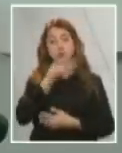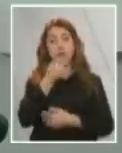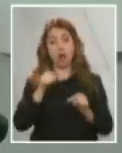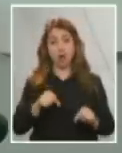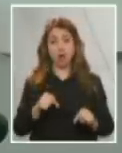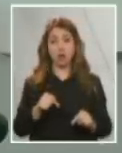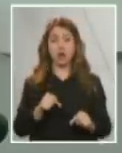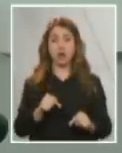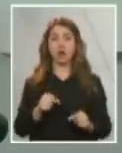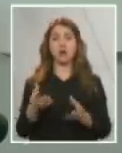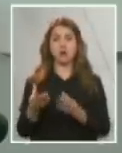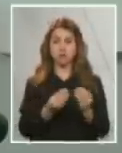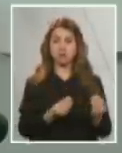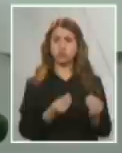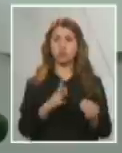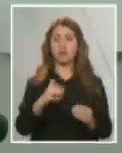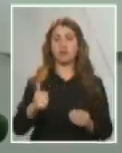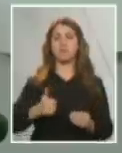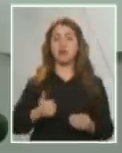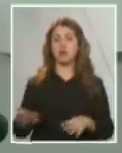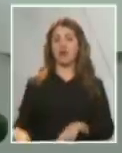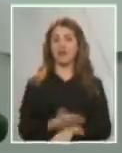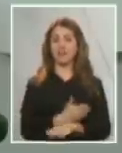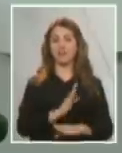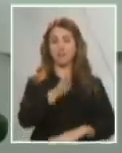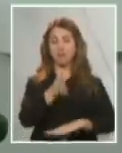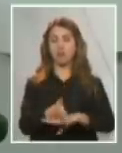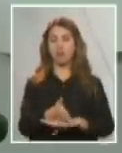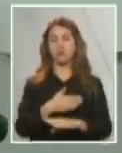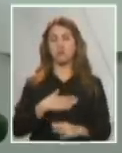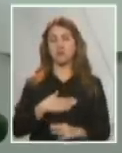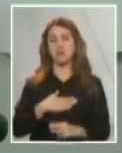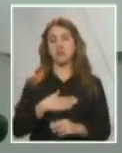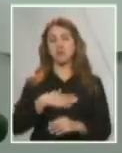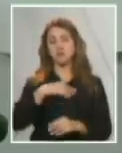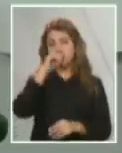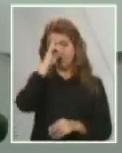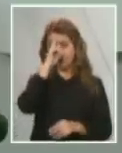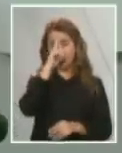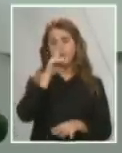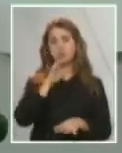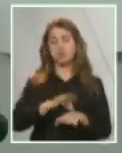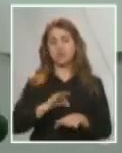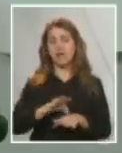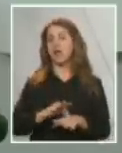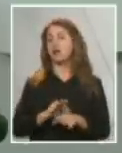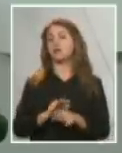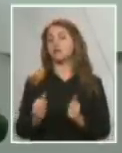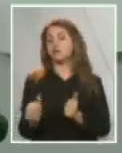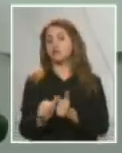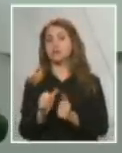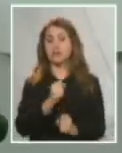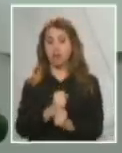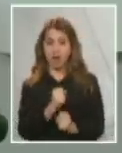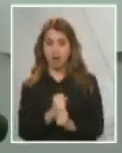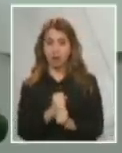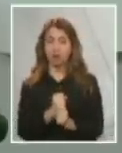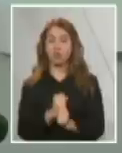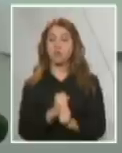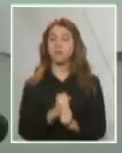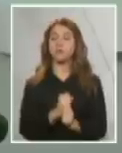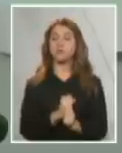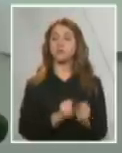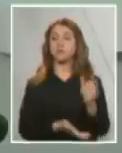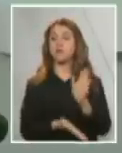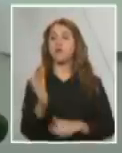ahora llego mucho más temprano a mi control, a mi trabajo. Me voy